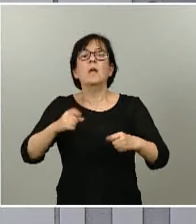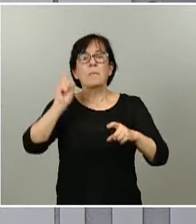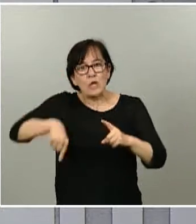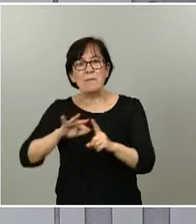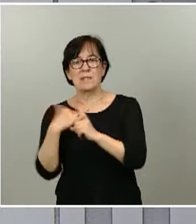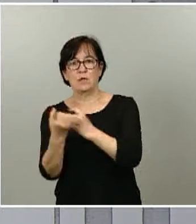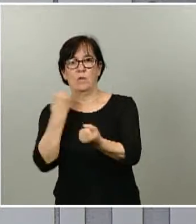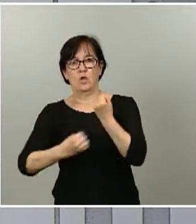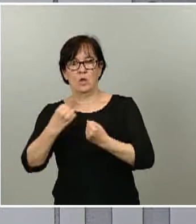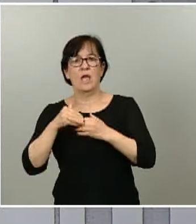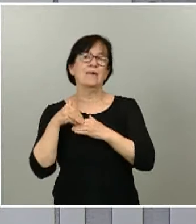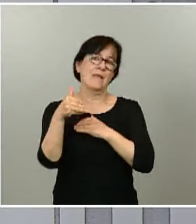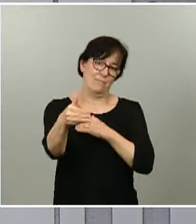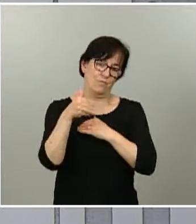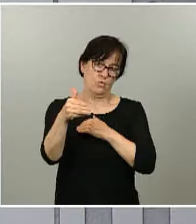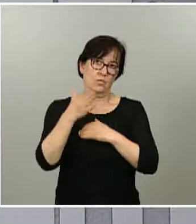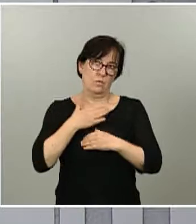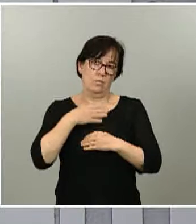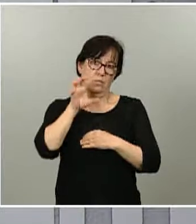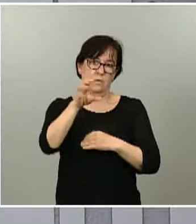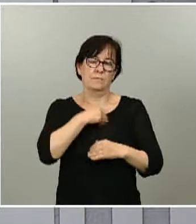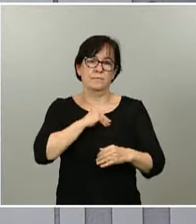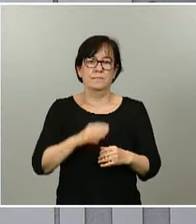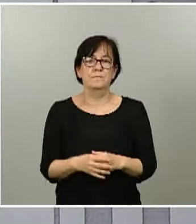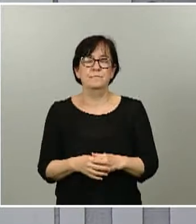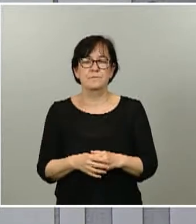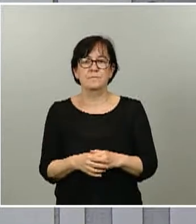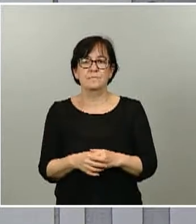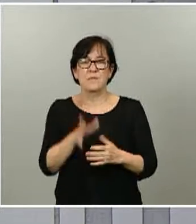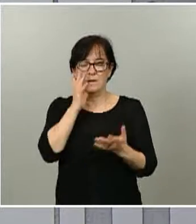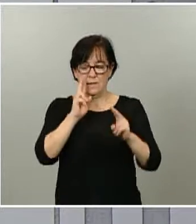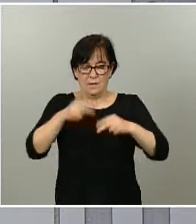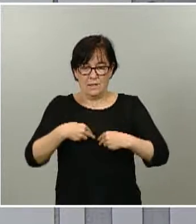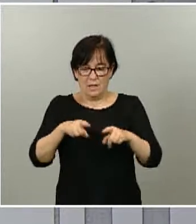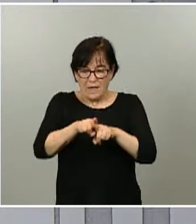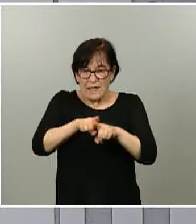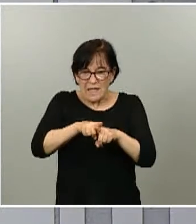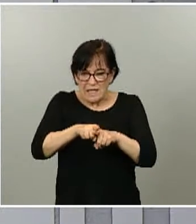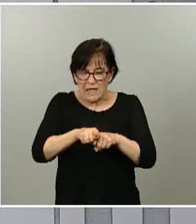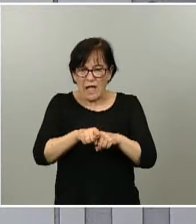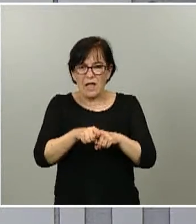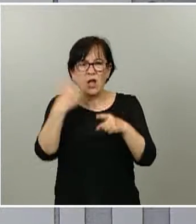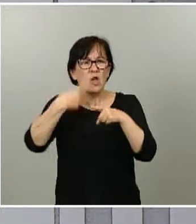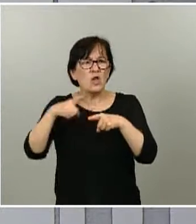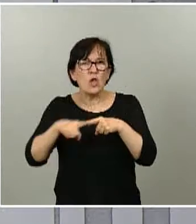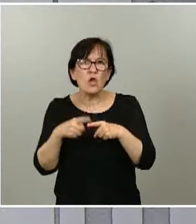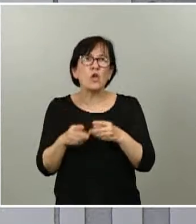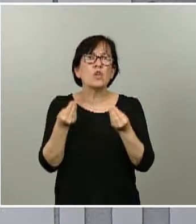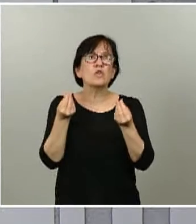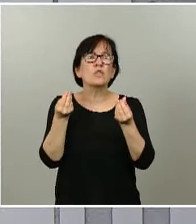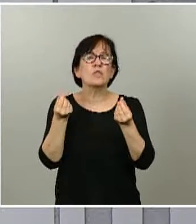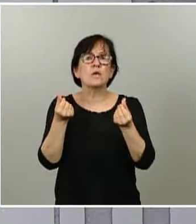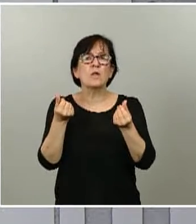del futuro de nuestro país. En relación con la autocrítica o con los elementos que tienen que ver con la comunicación, mire,